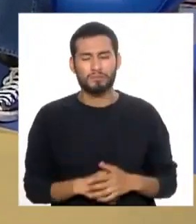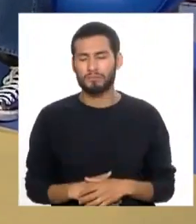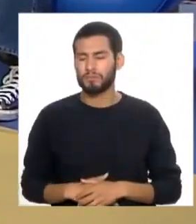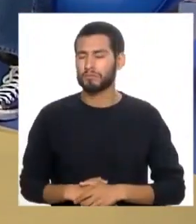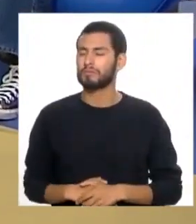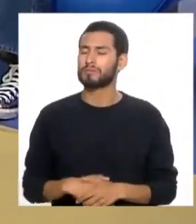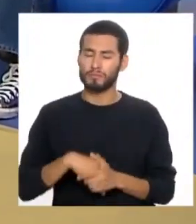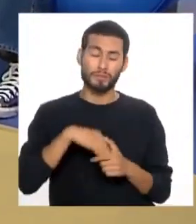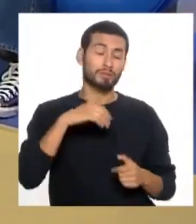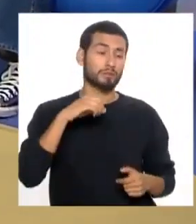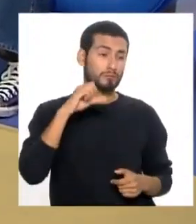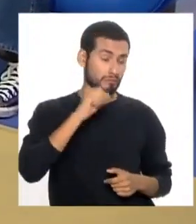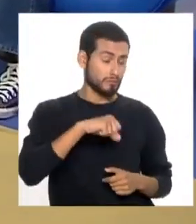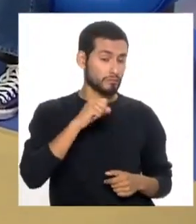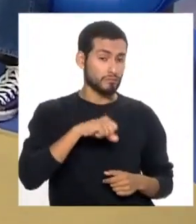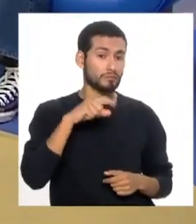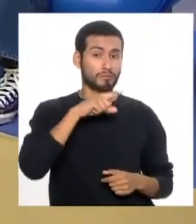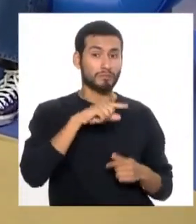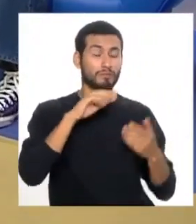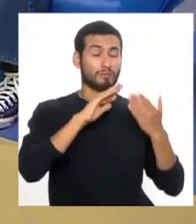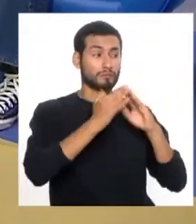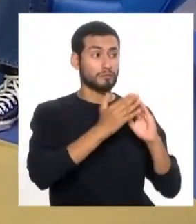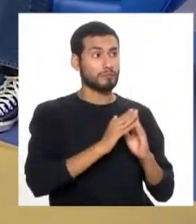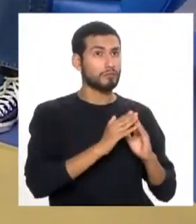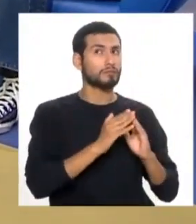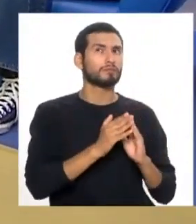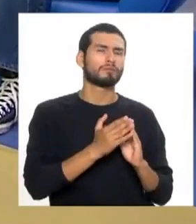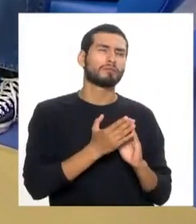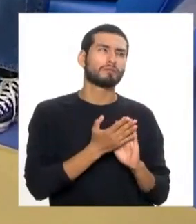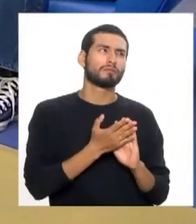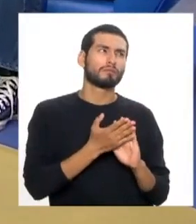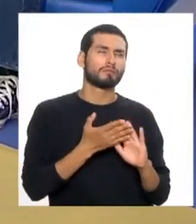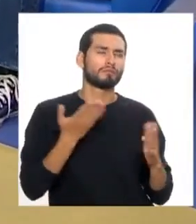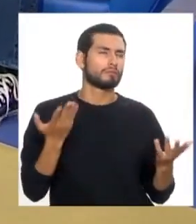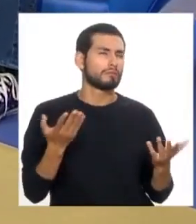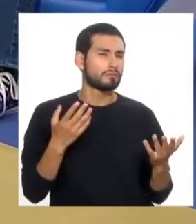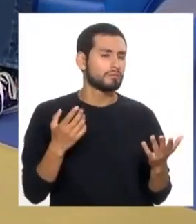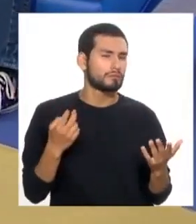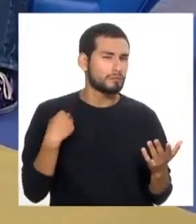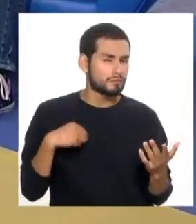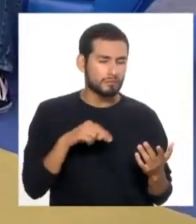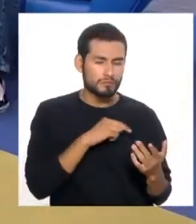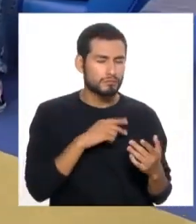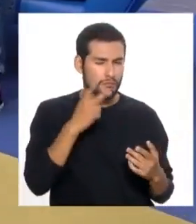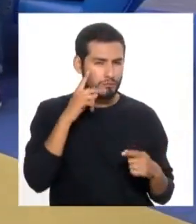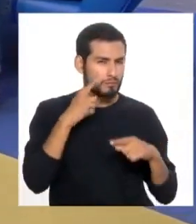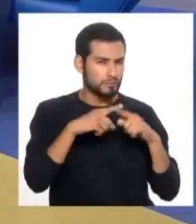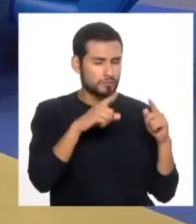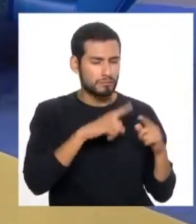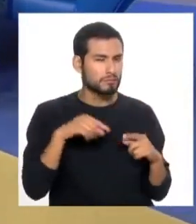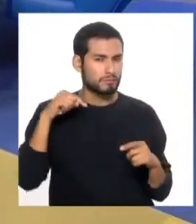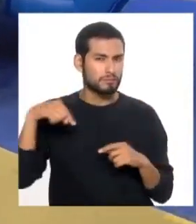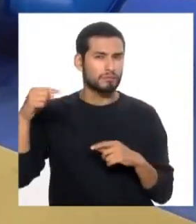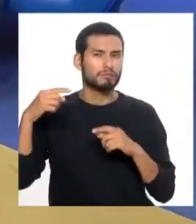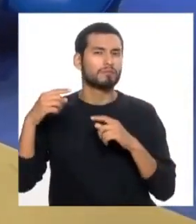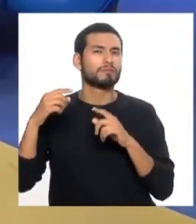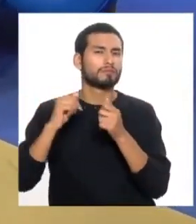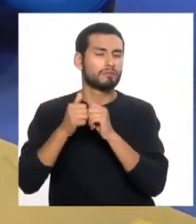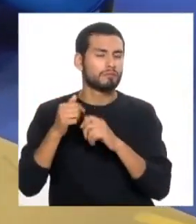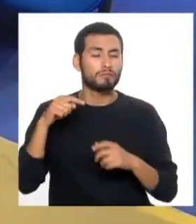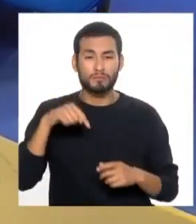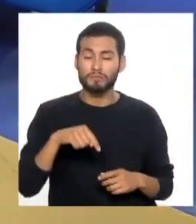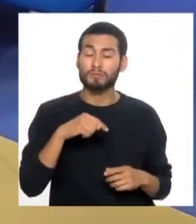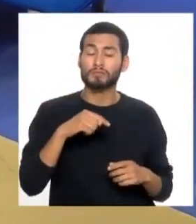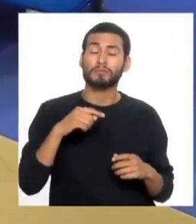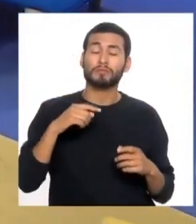Totalmente. Ahí las ciudades tenemos nosotros, y ahí están las diferencias de las competencias, ¿no? En el resto de